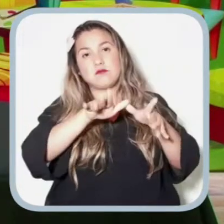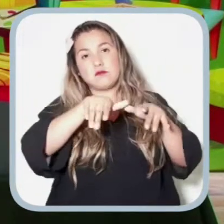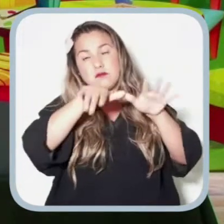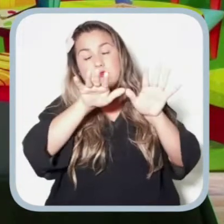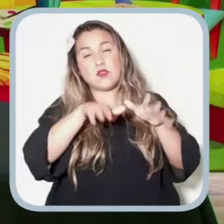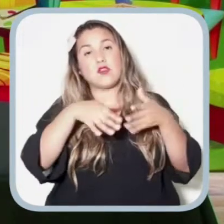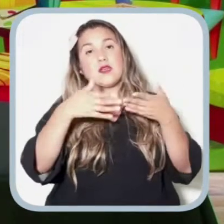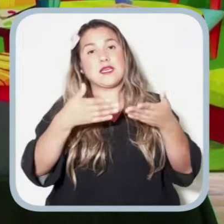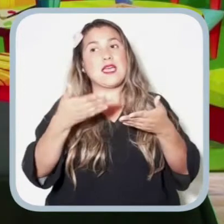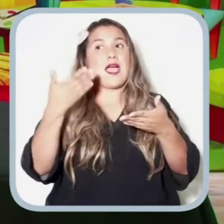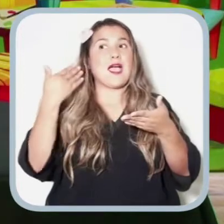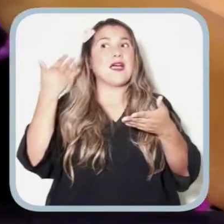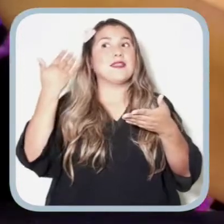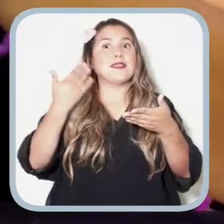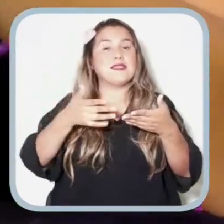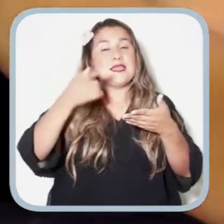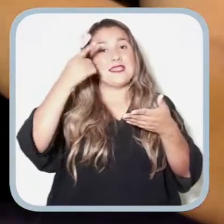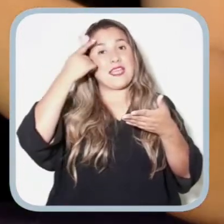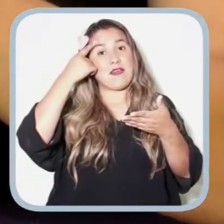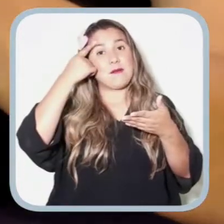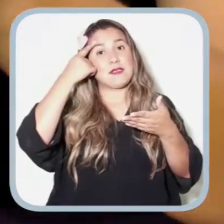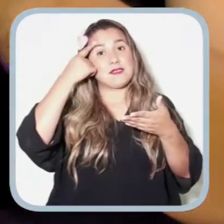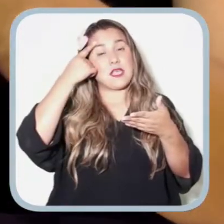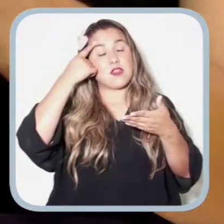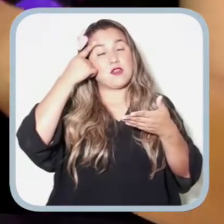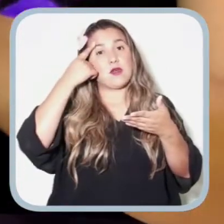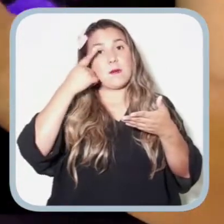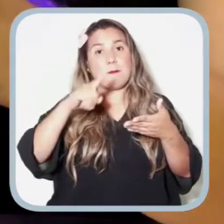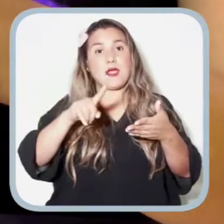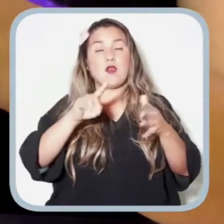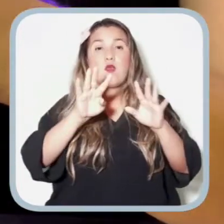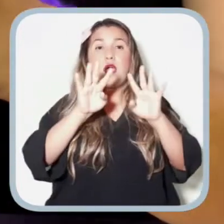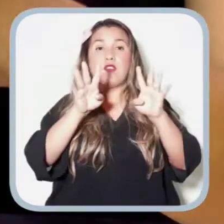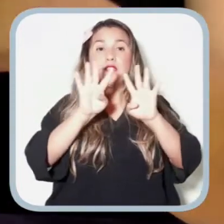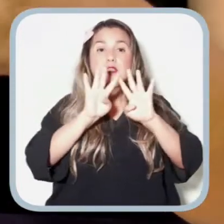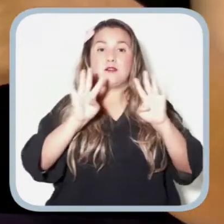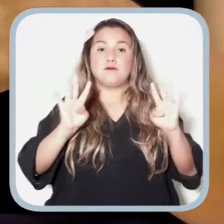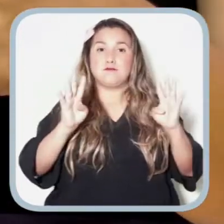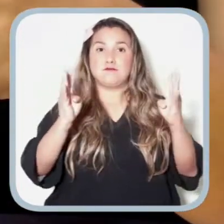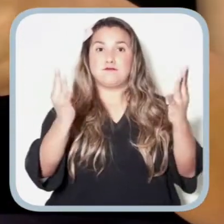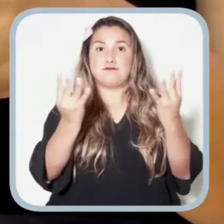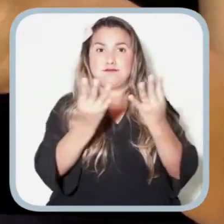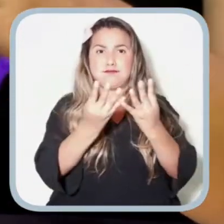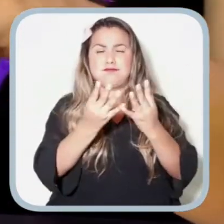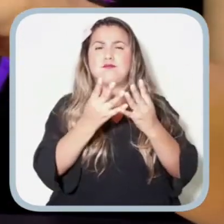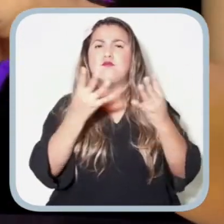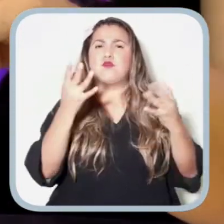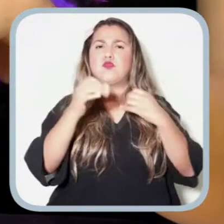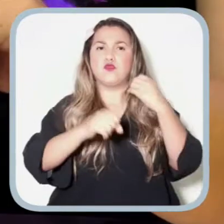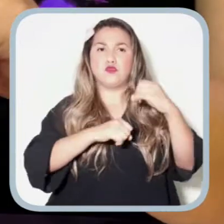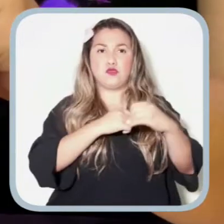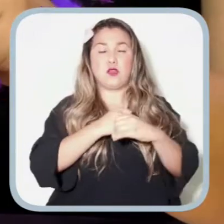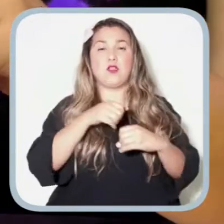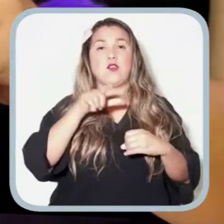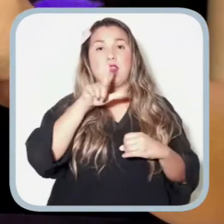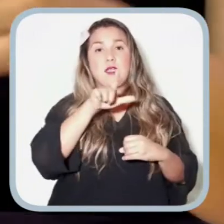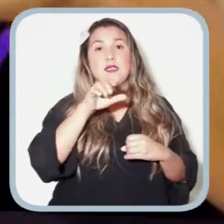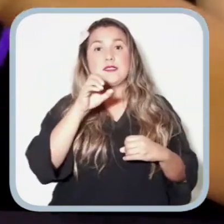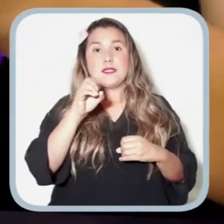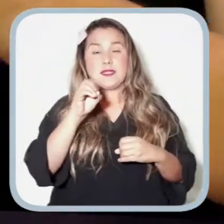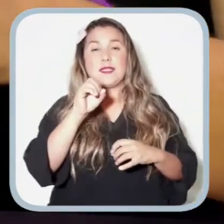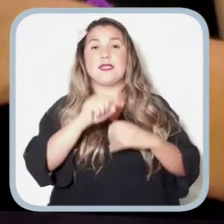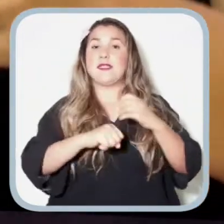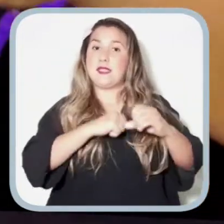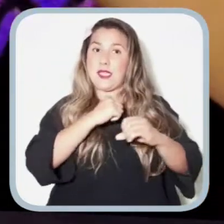para ellas o para ellos cierto pero en cautiverio sigue viviendo muchísimos años se imaginan ustedes 70 años